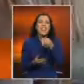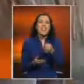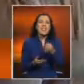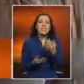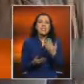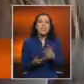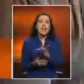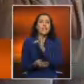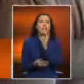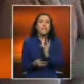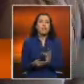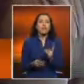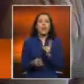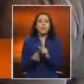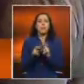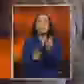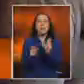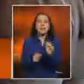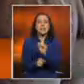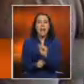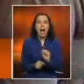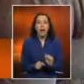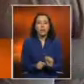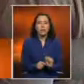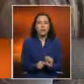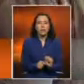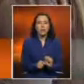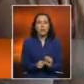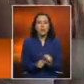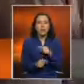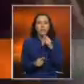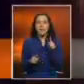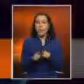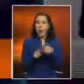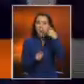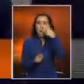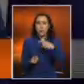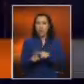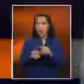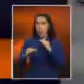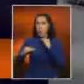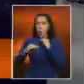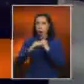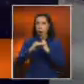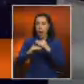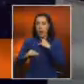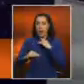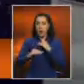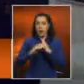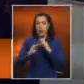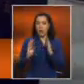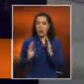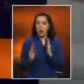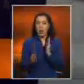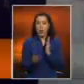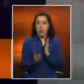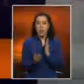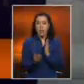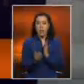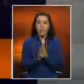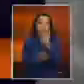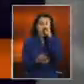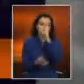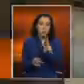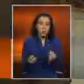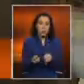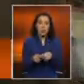respecto a los funcionarios que hacen el aseo y de otro nivel? Que son personas igual que nosotros. Hay que respetarla como, sea como sea.